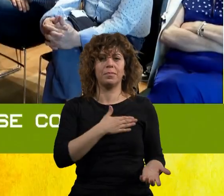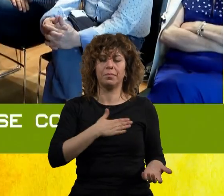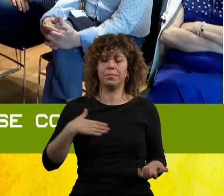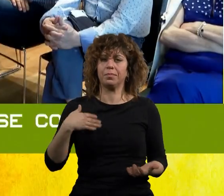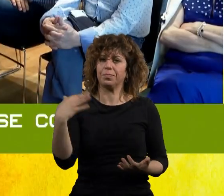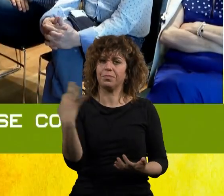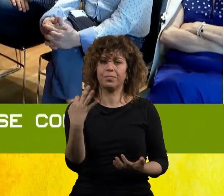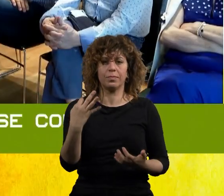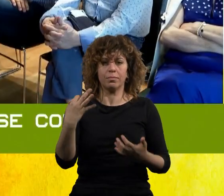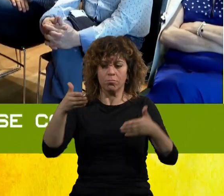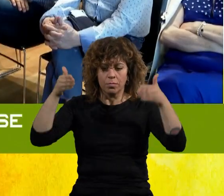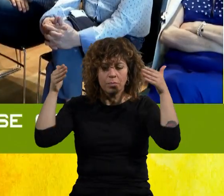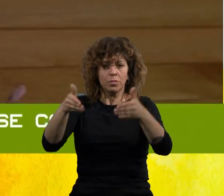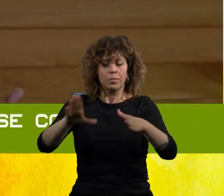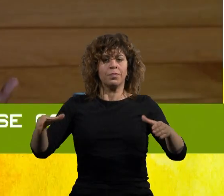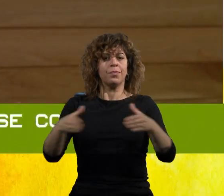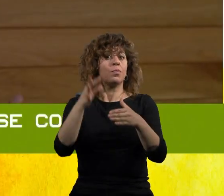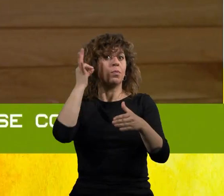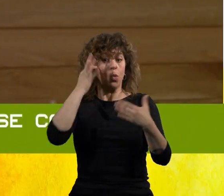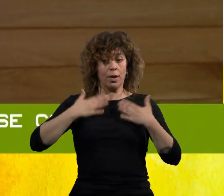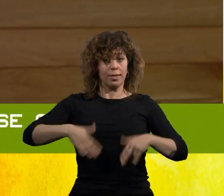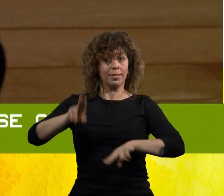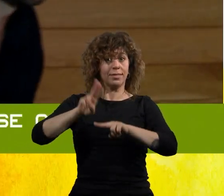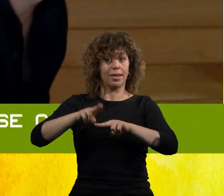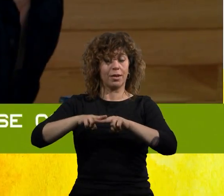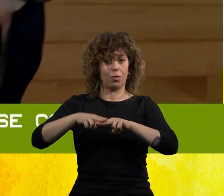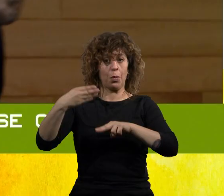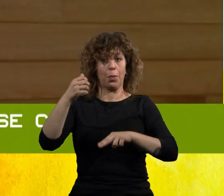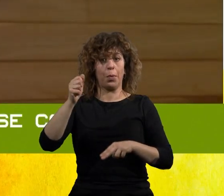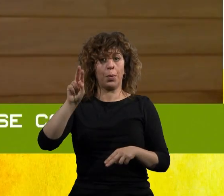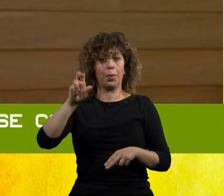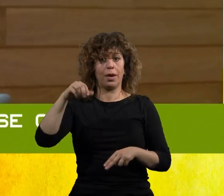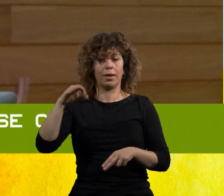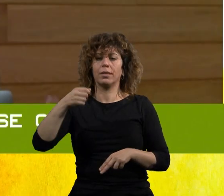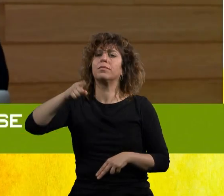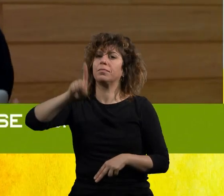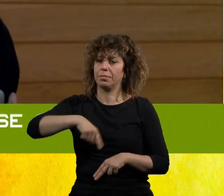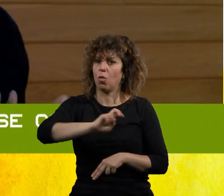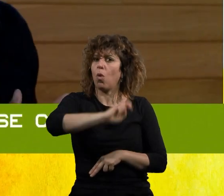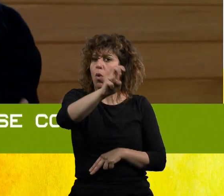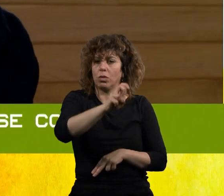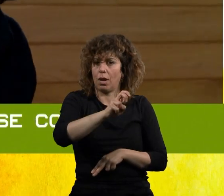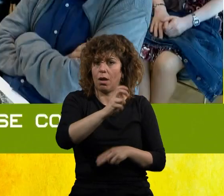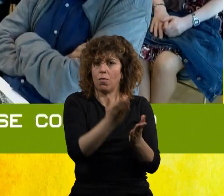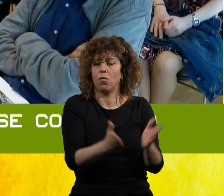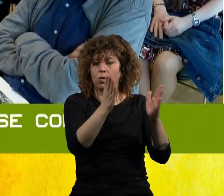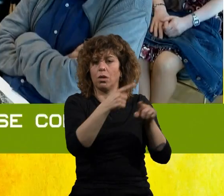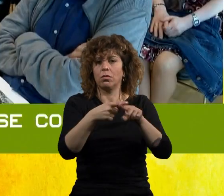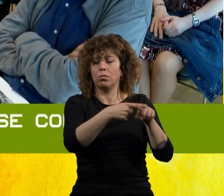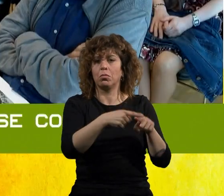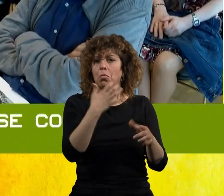verdad que lo centré un poco en estas mujeres, en las mujeres de negro de la barranca, pero también hay otras historias de otras mujeres de negro de otras fosas comunes, como por